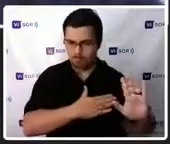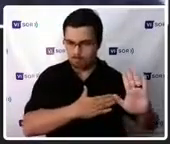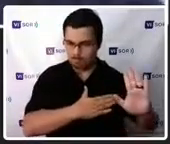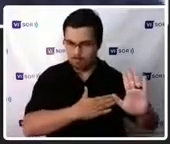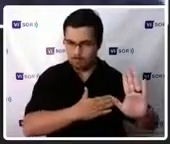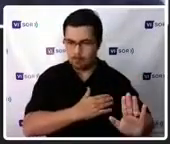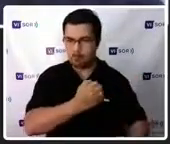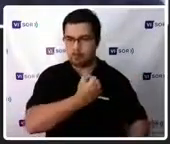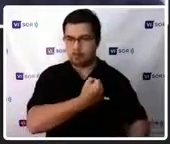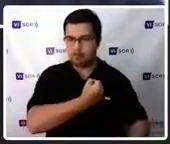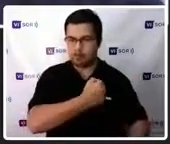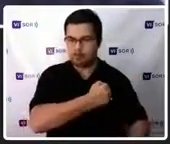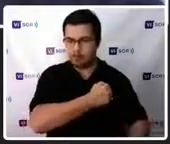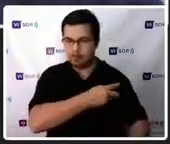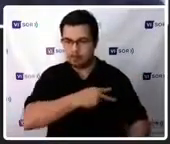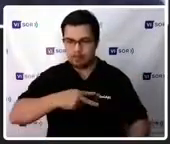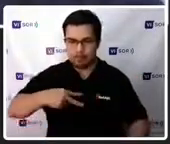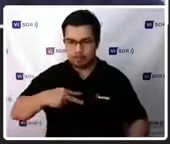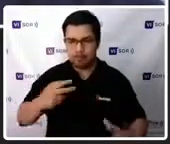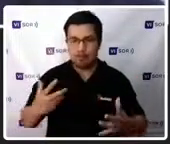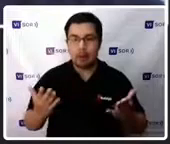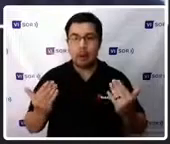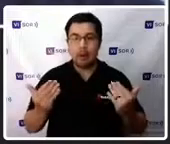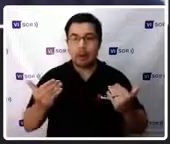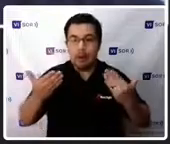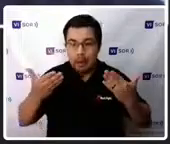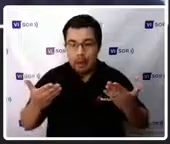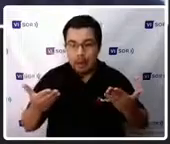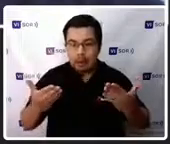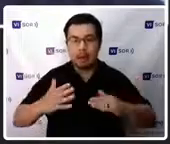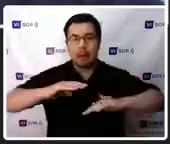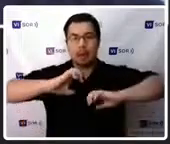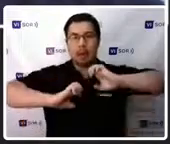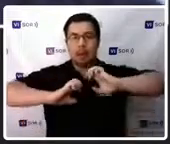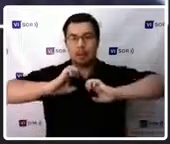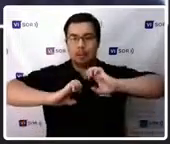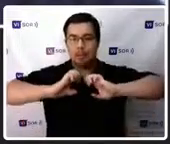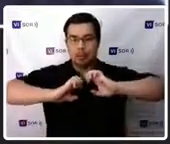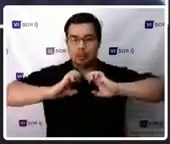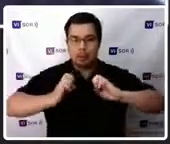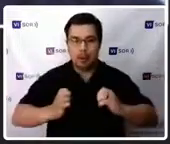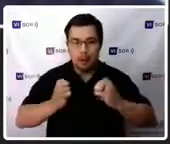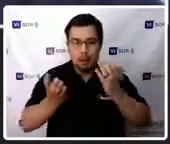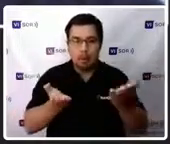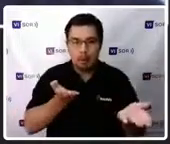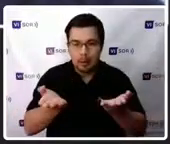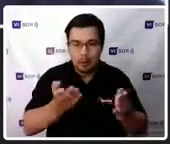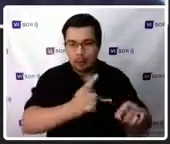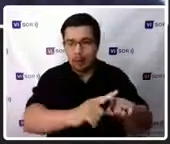industria. Porque como ya les dije al principio, esta industria es para servir a otros, ¿no es cierto? Es para hacer felices